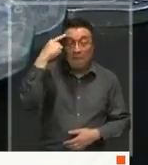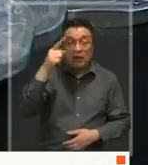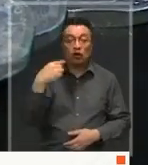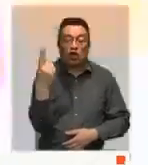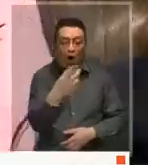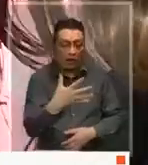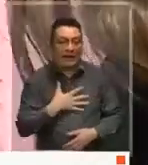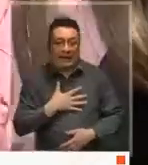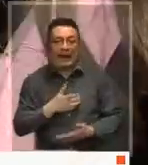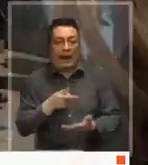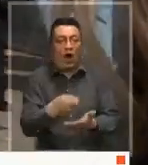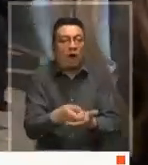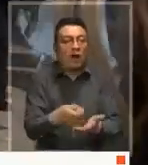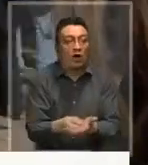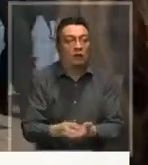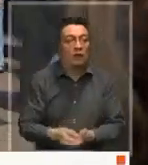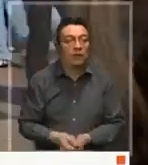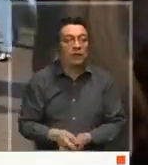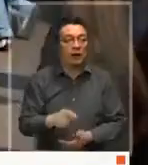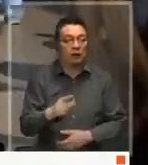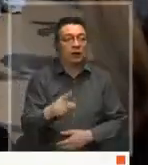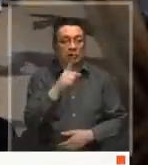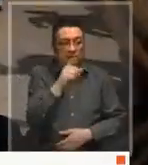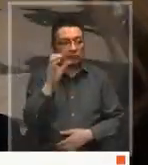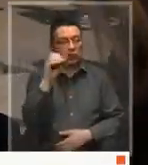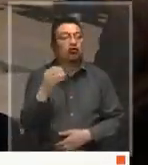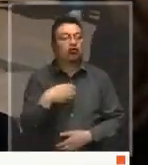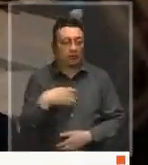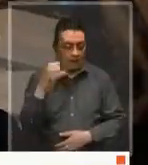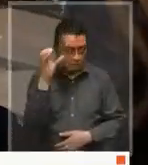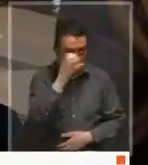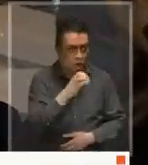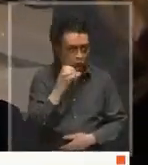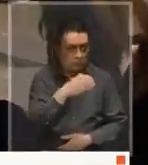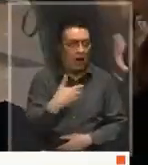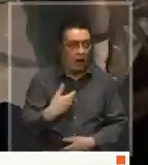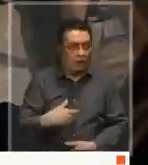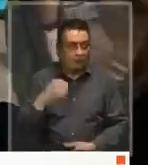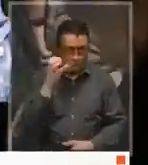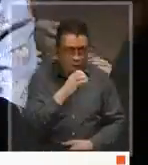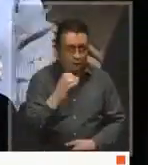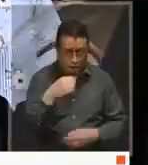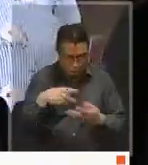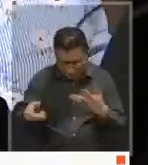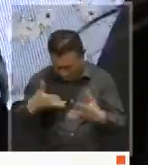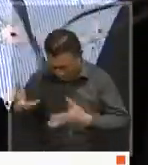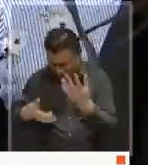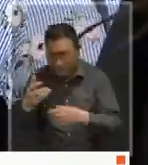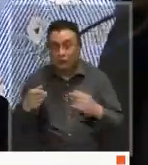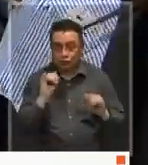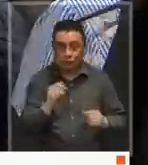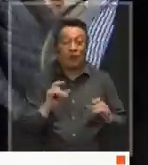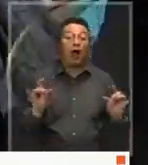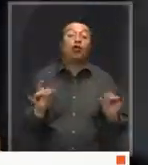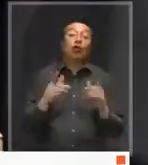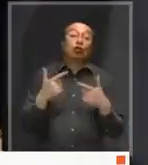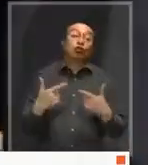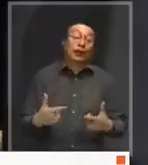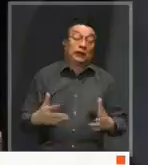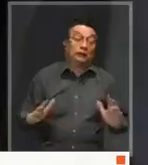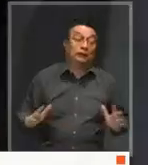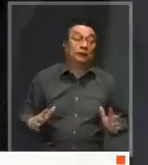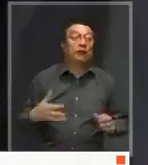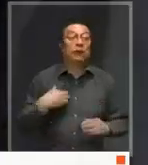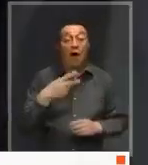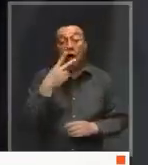desean tener. Esta sí, 100% la voy a buscar ahora y me voy a buscar por todas las monedas que encuentre. Tal vez, esperemos. Voy a